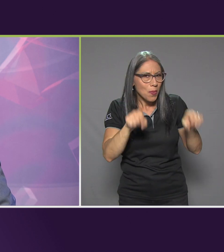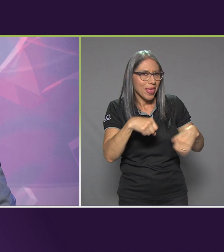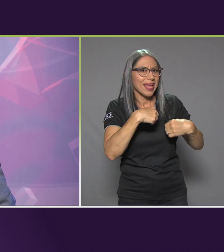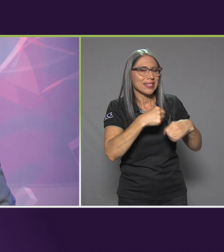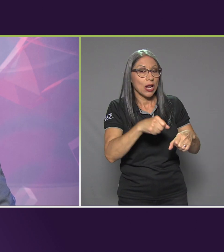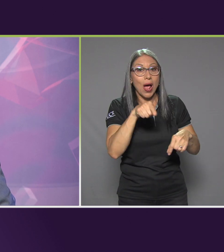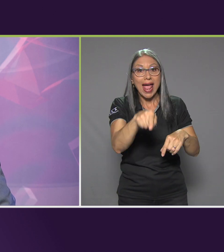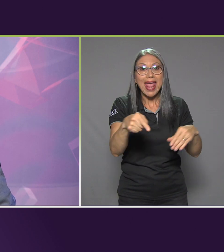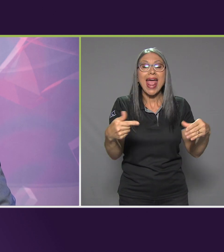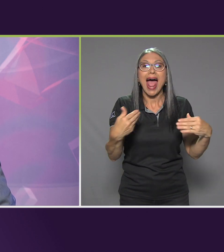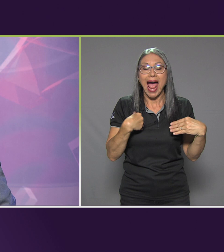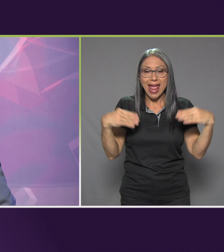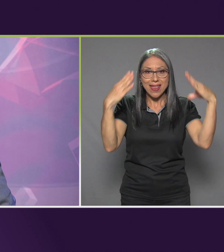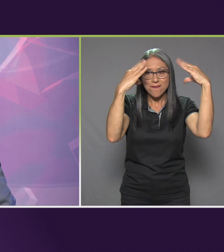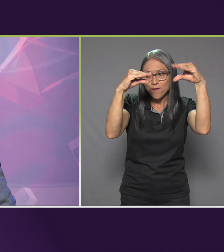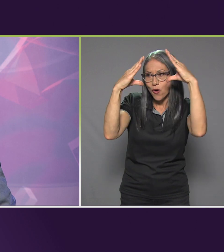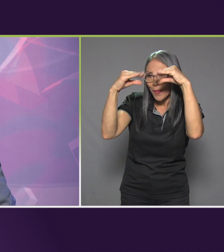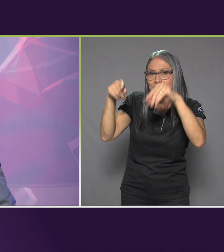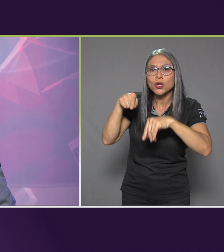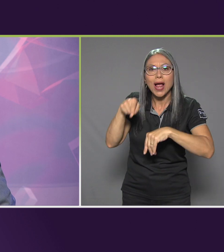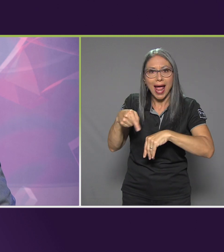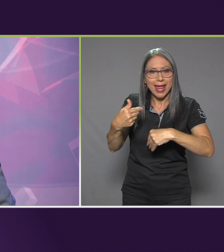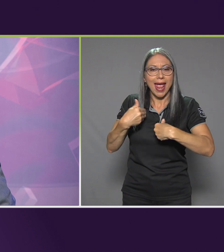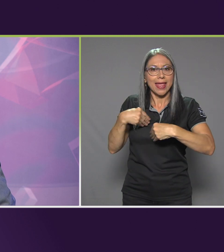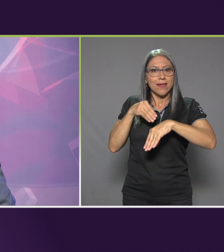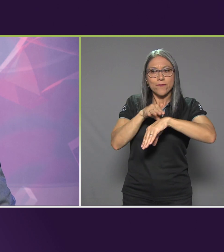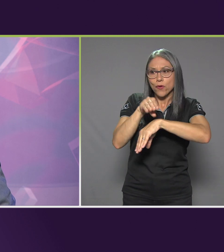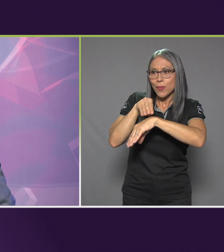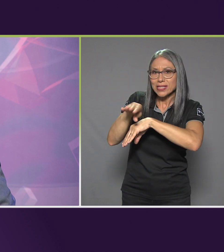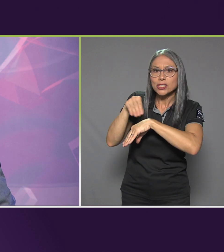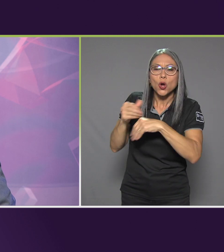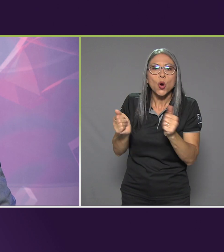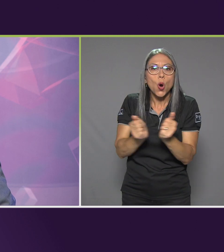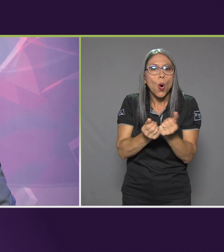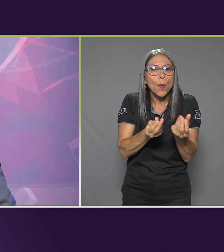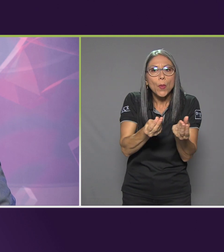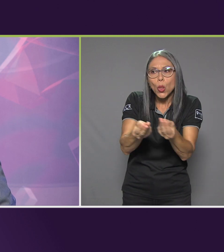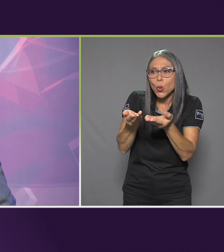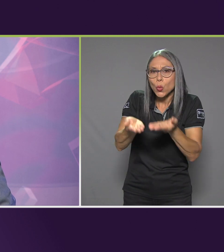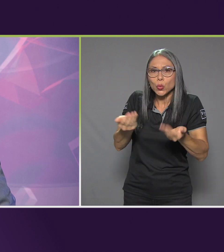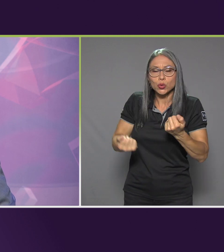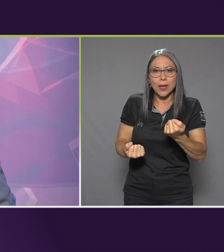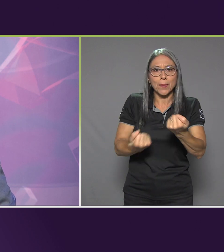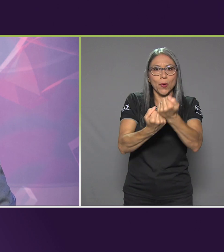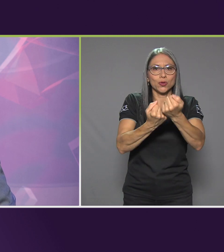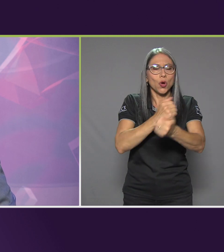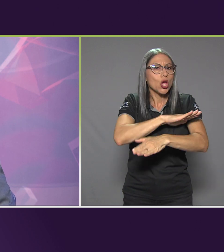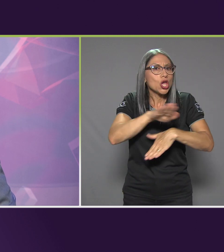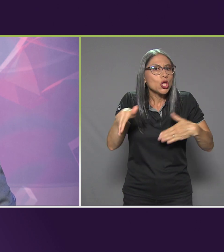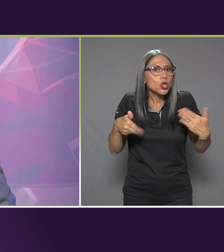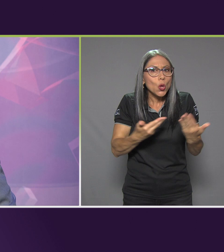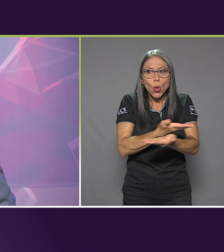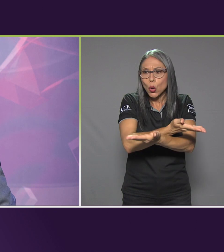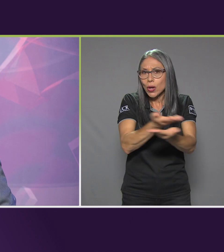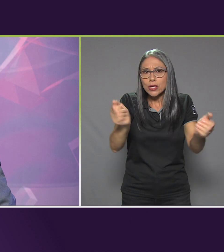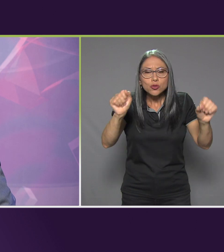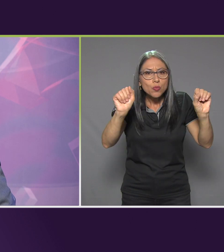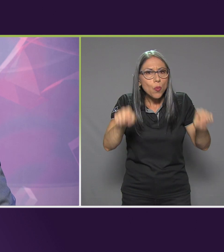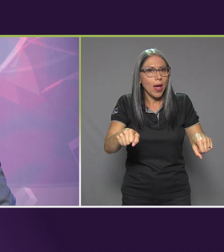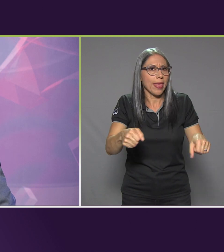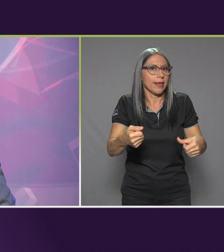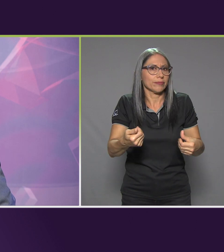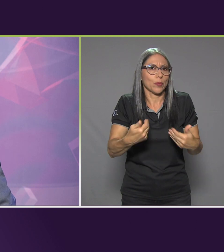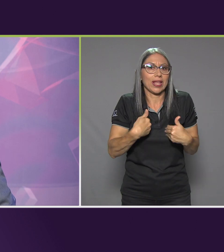se acerquen, que hay información, que hay asesoría en productos de apoyo y todo lo que ellos